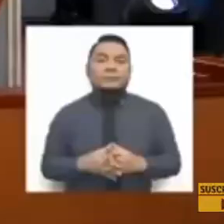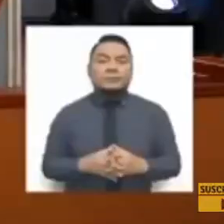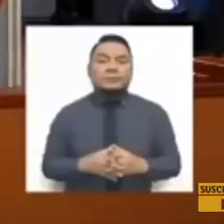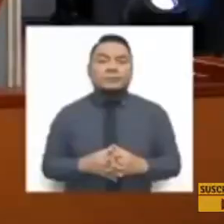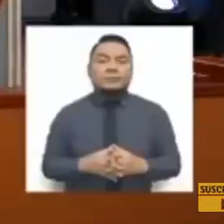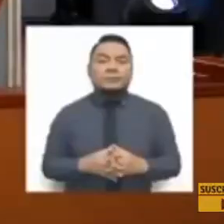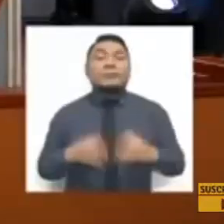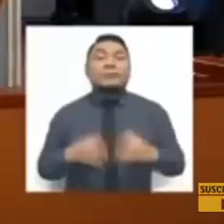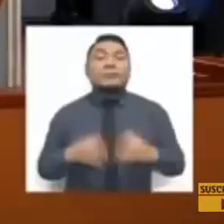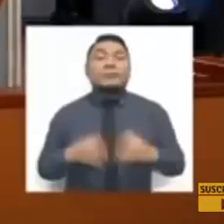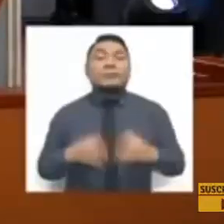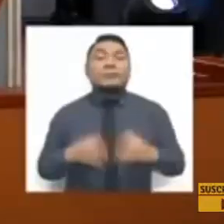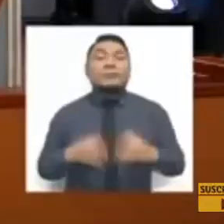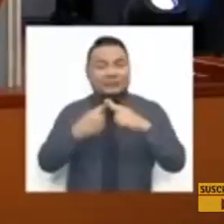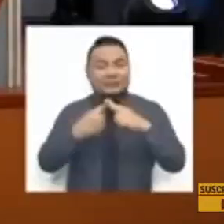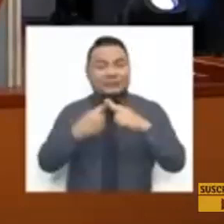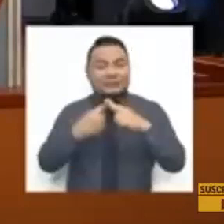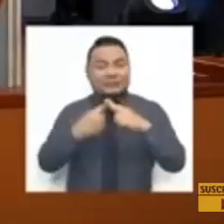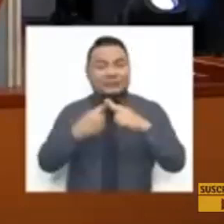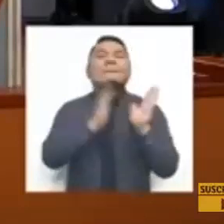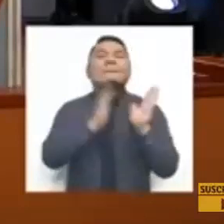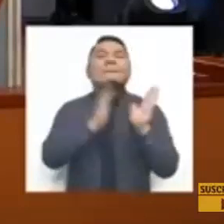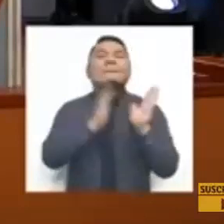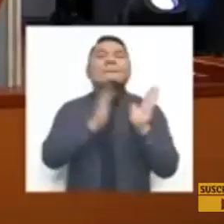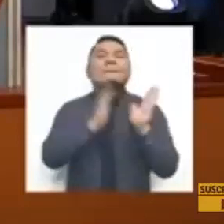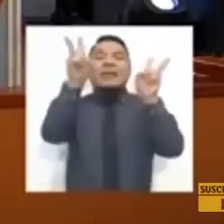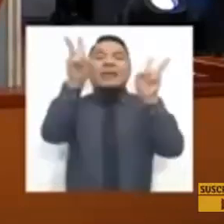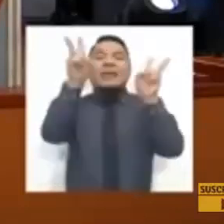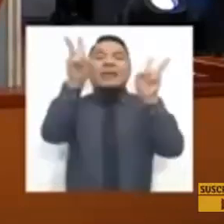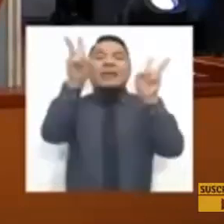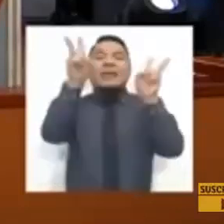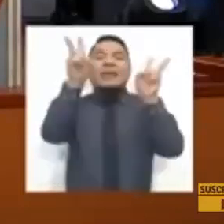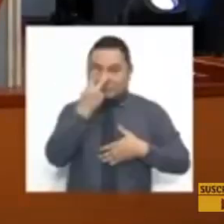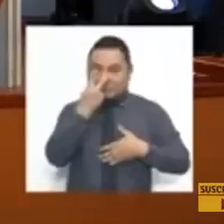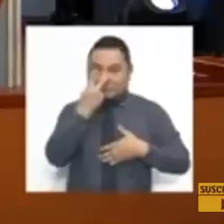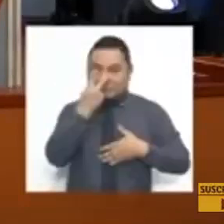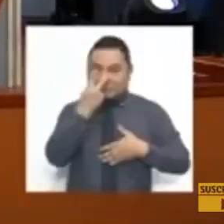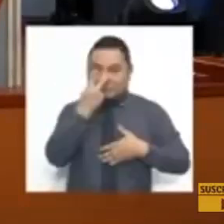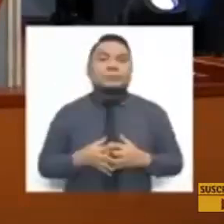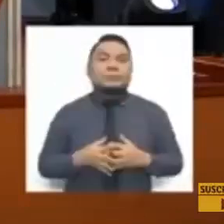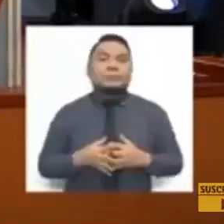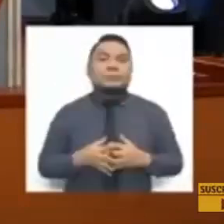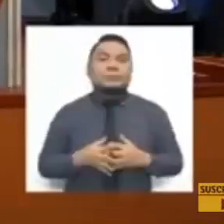Antes de iniciar, hemos preparado un video sobre el tema a tratar. Los invitamos a verlo.